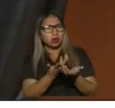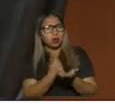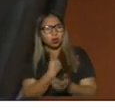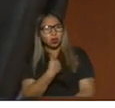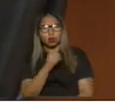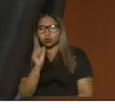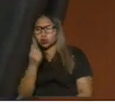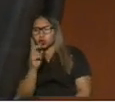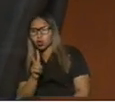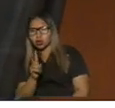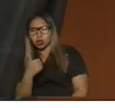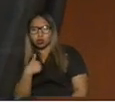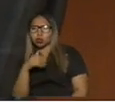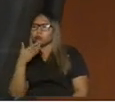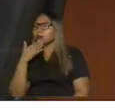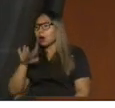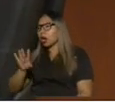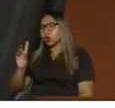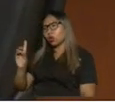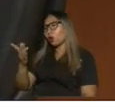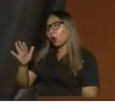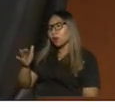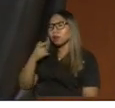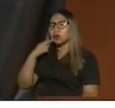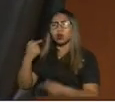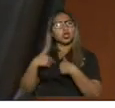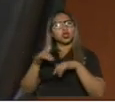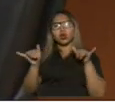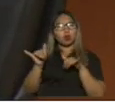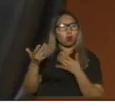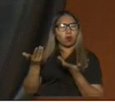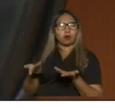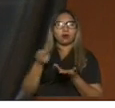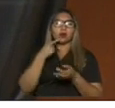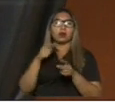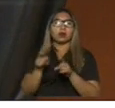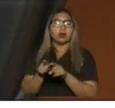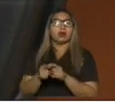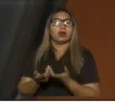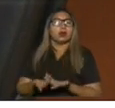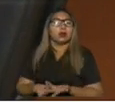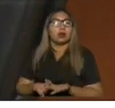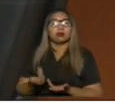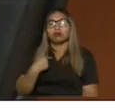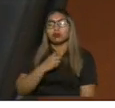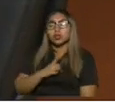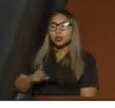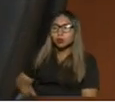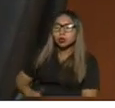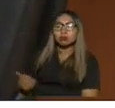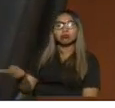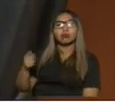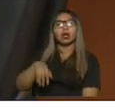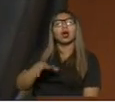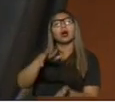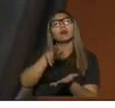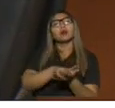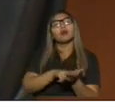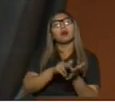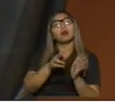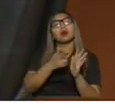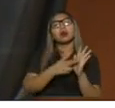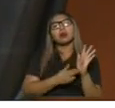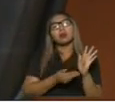tampoco. Si la DGI dijera, yo puedo cobrar, ustedes vinieran aquí a mí a decirme, diputado, apruébenos esta norma, deme